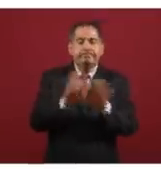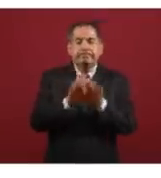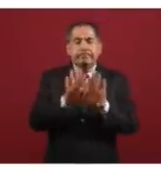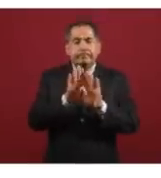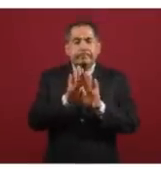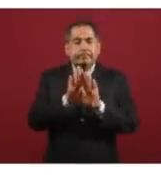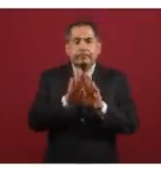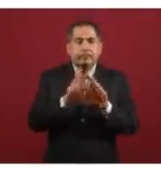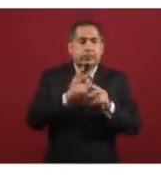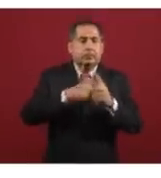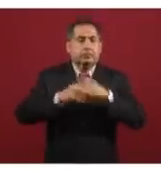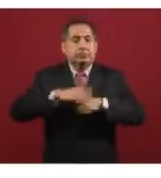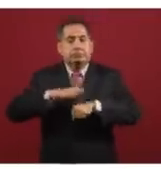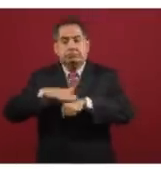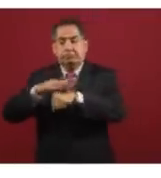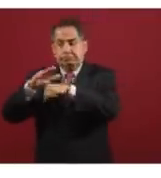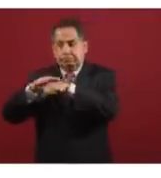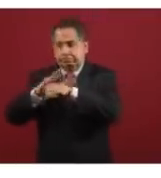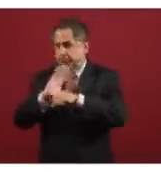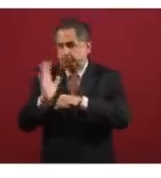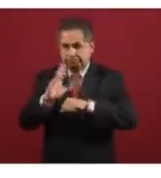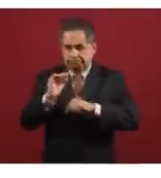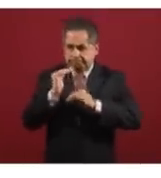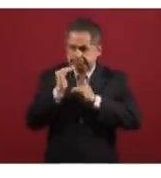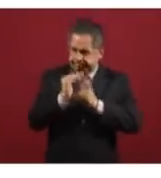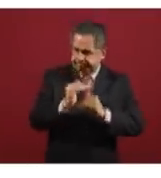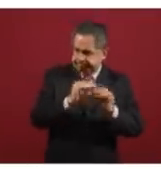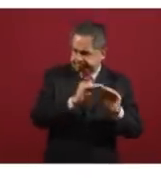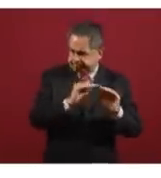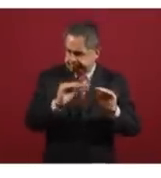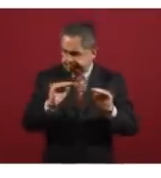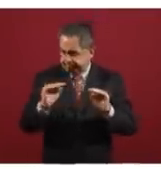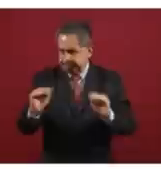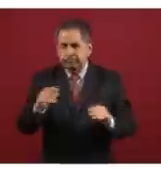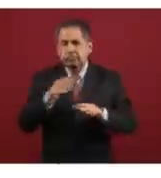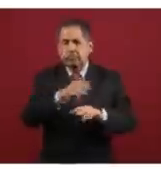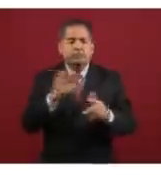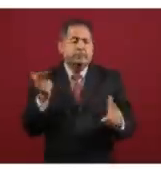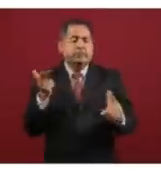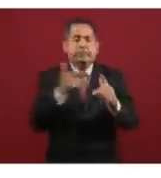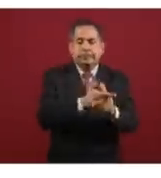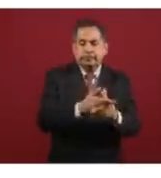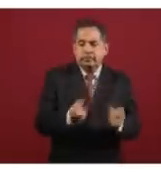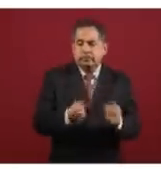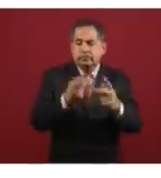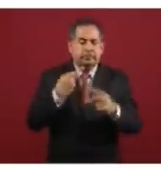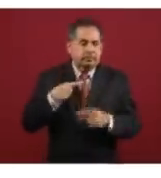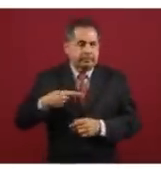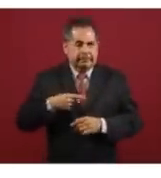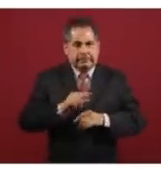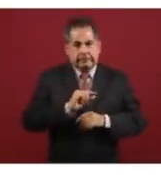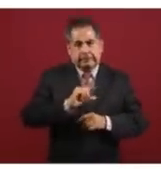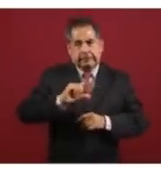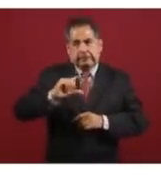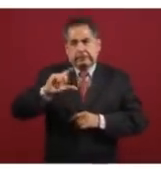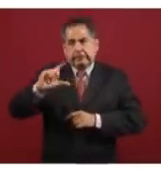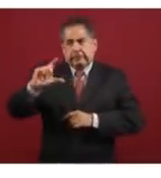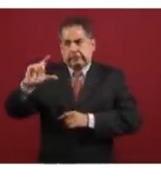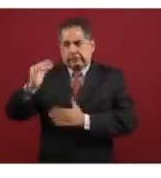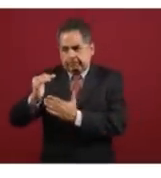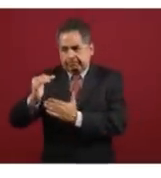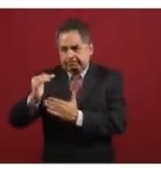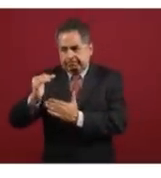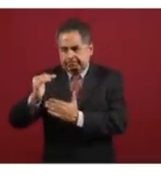de inflexión en el nivel de crecimiento, en la tendencia de crecimiento del crimen, de